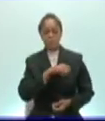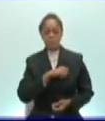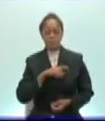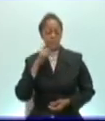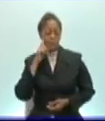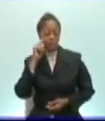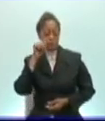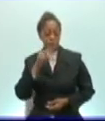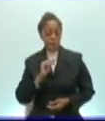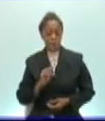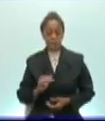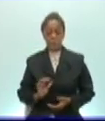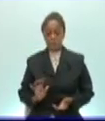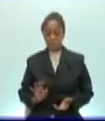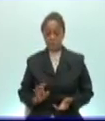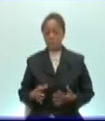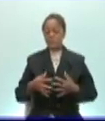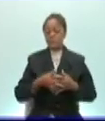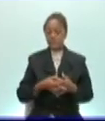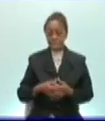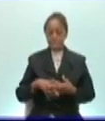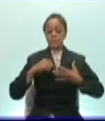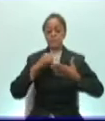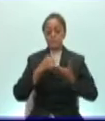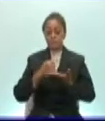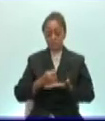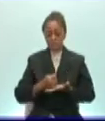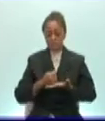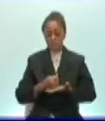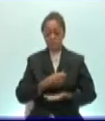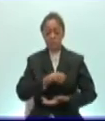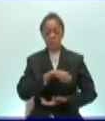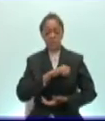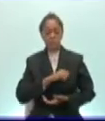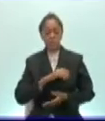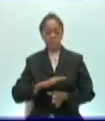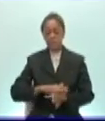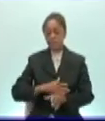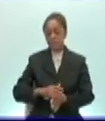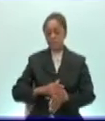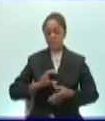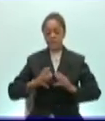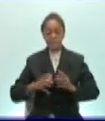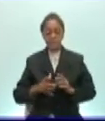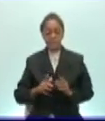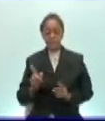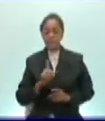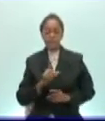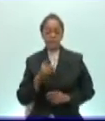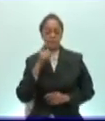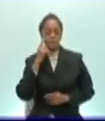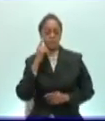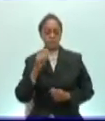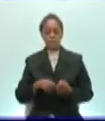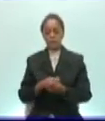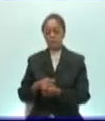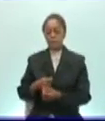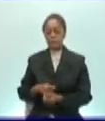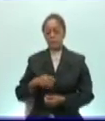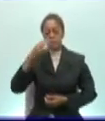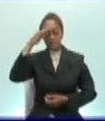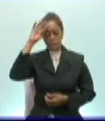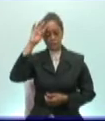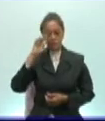diciendo ahora, que Estados Unidos apoya a España de distintas maneras y no reconoce la lucha de los cubanos. Por eso,